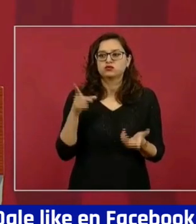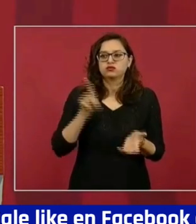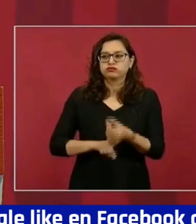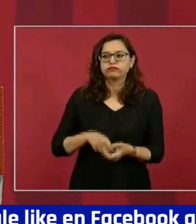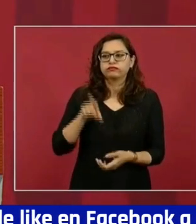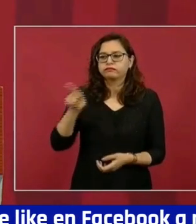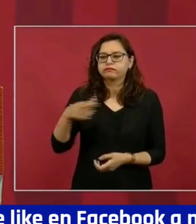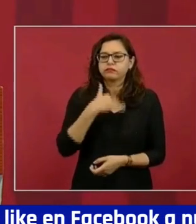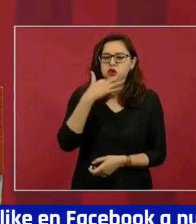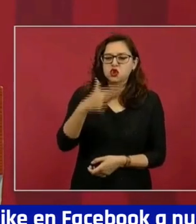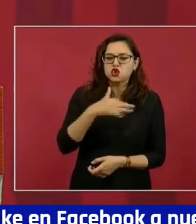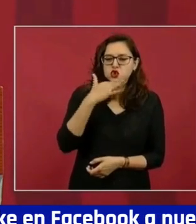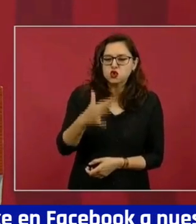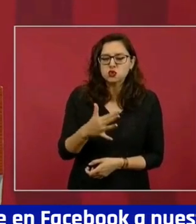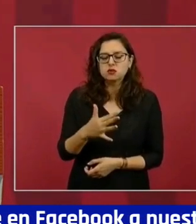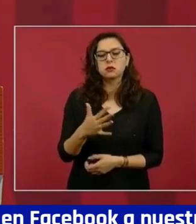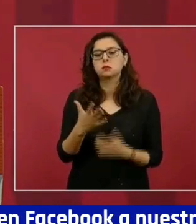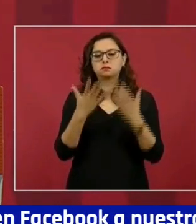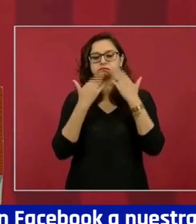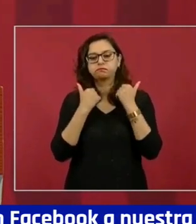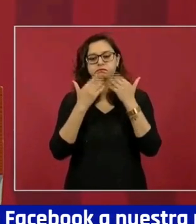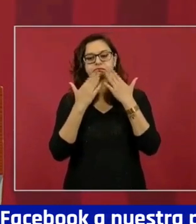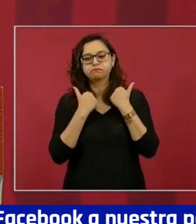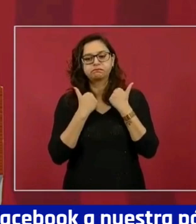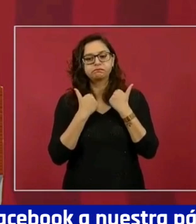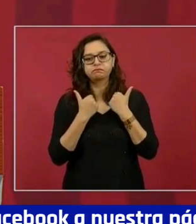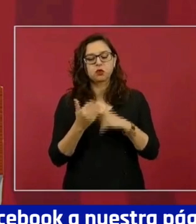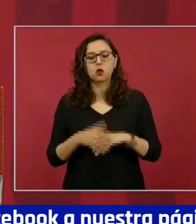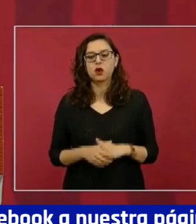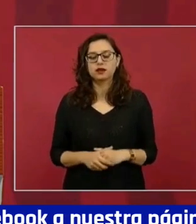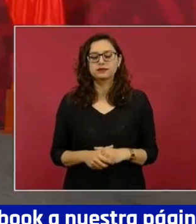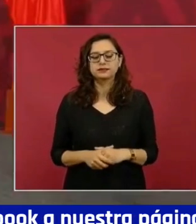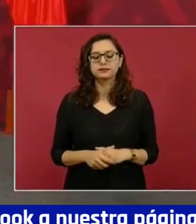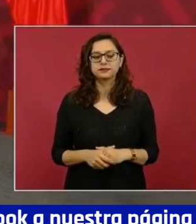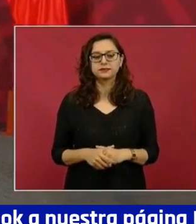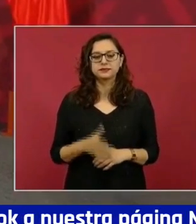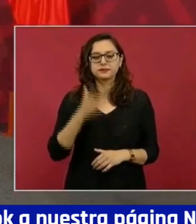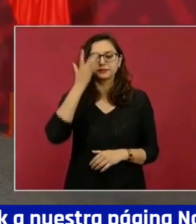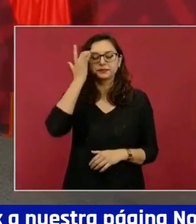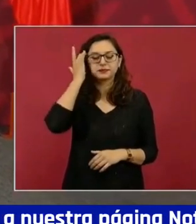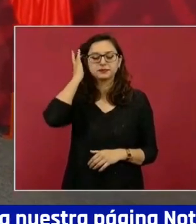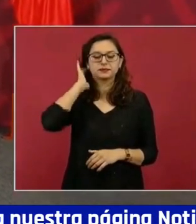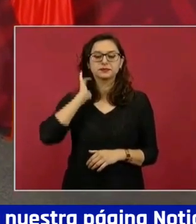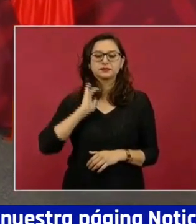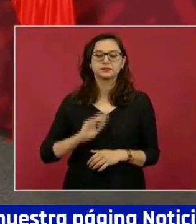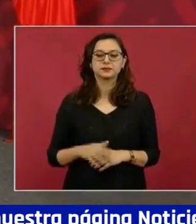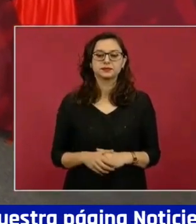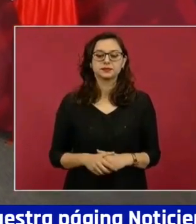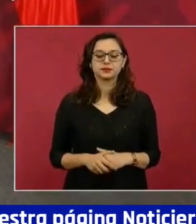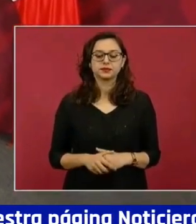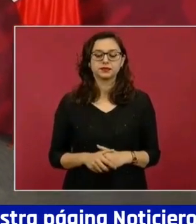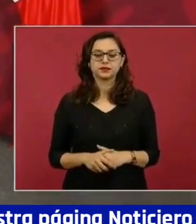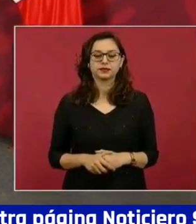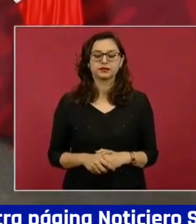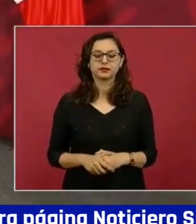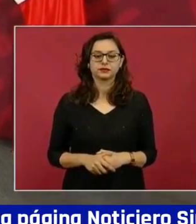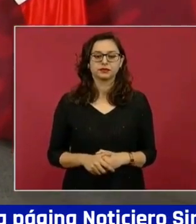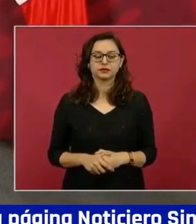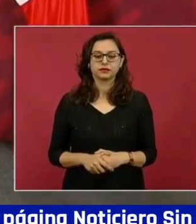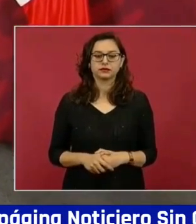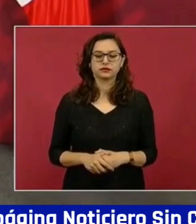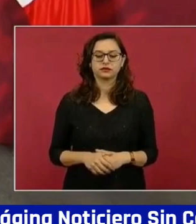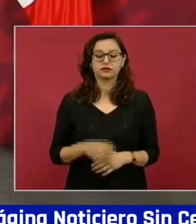bien a la minoría rapaz. Y que otra cosa que va a seguir diciendo es que están disminuyendo la incidencia delictiva para que quede claro